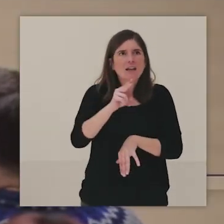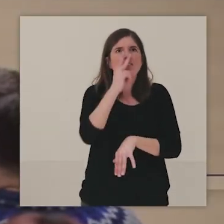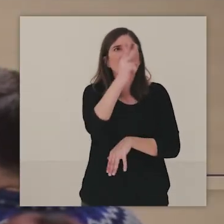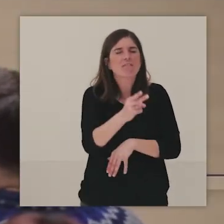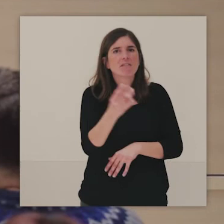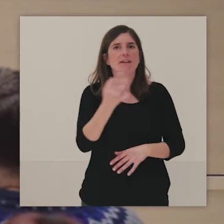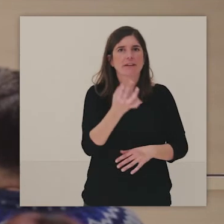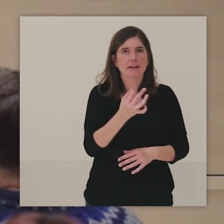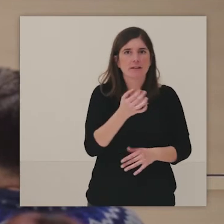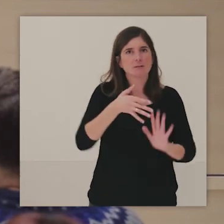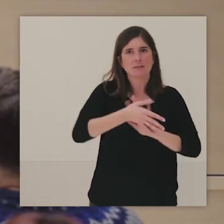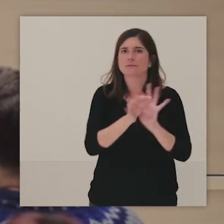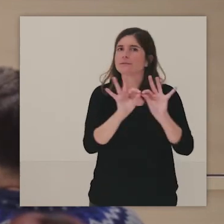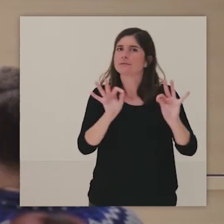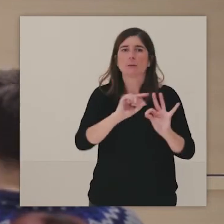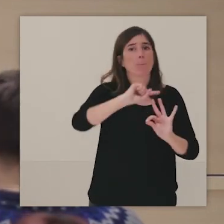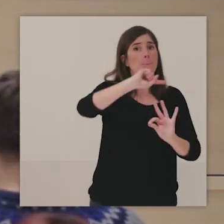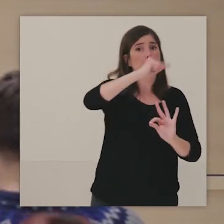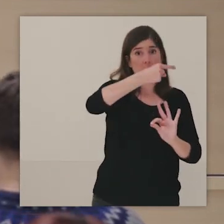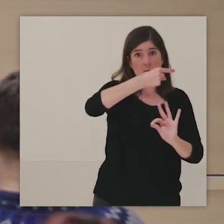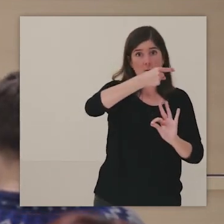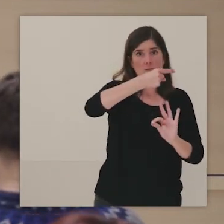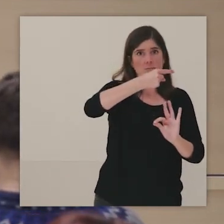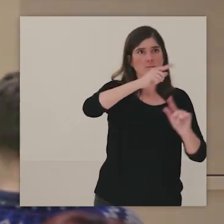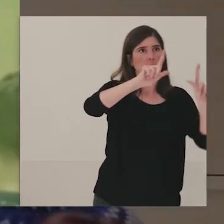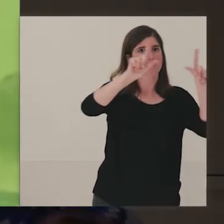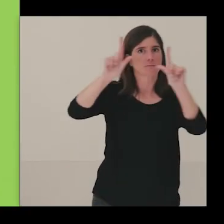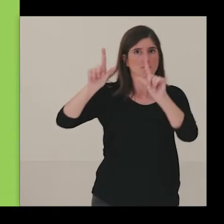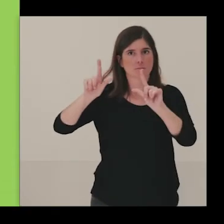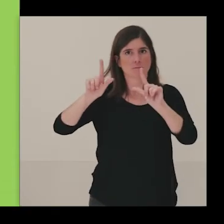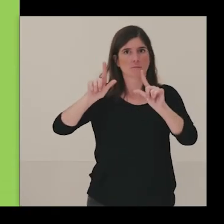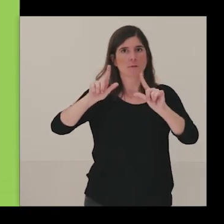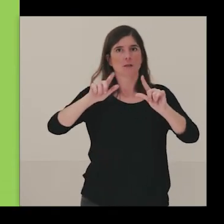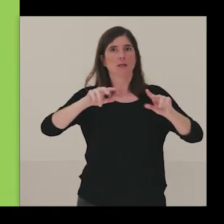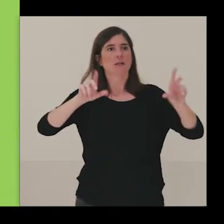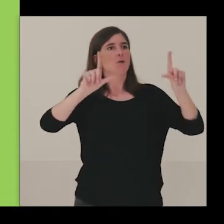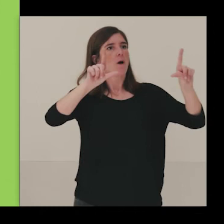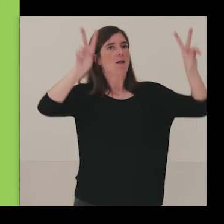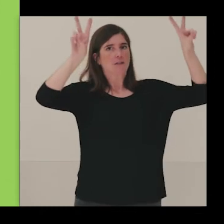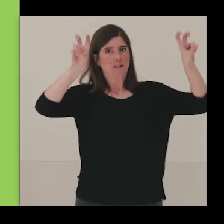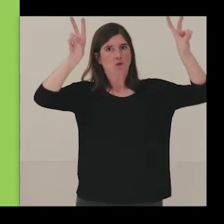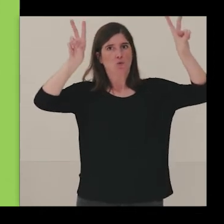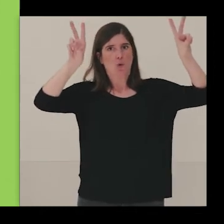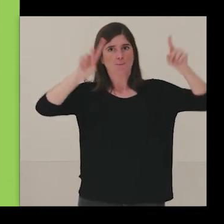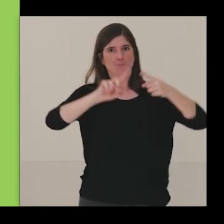ser en todas las plantas. Y luego, pues aquí, como les decía, título, autor,